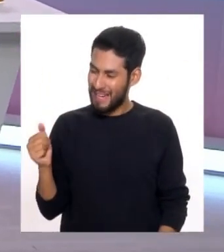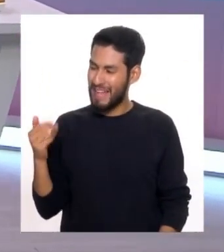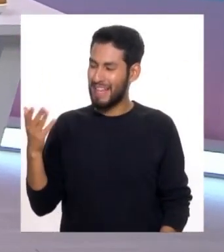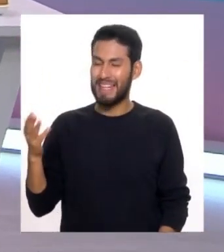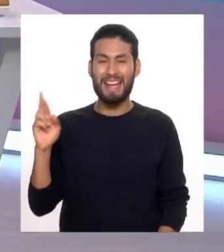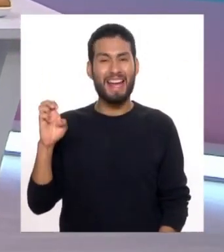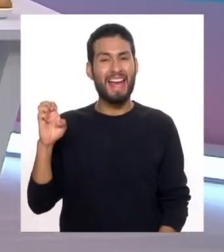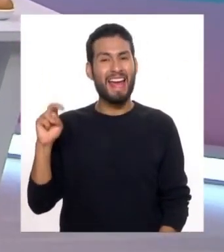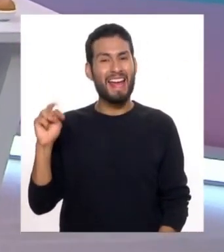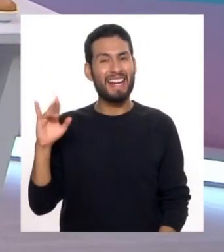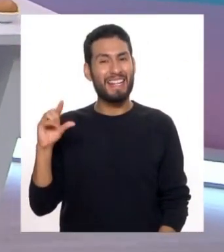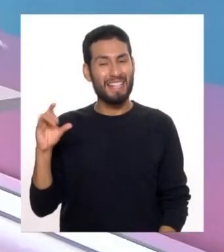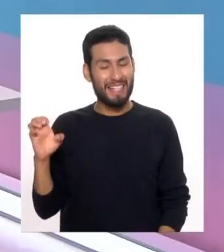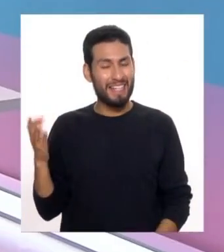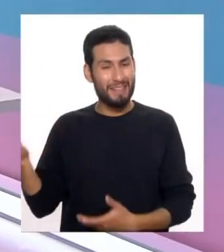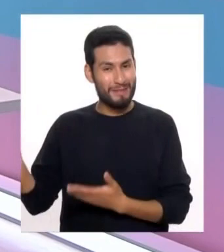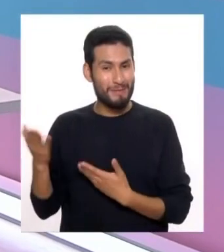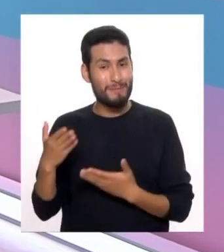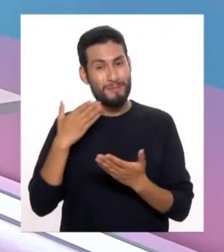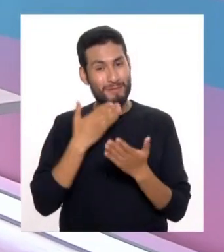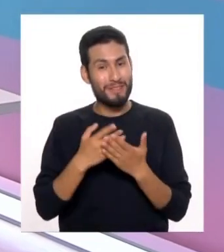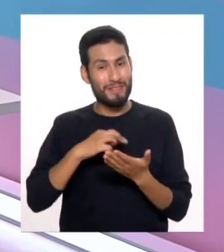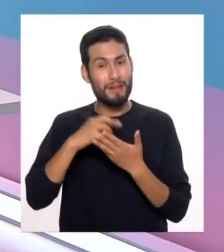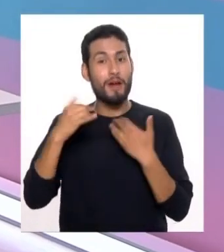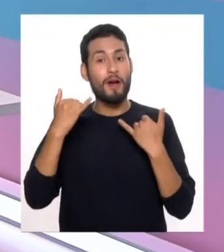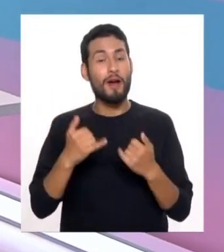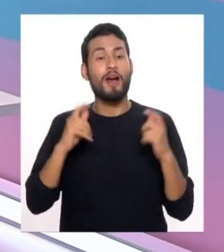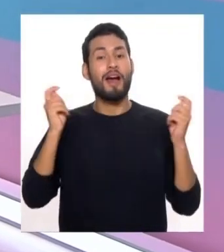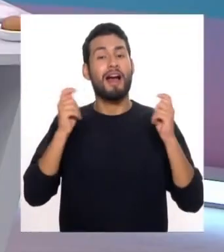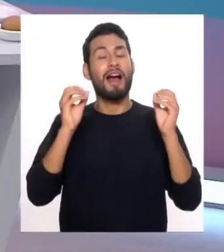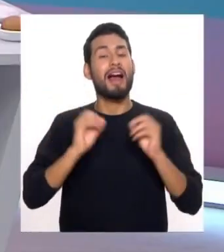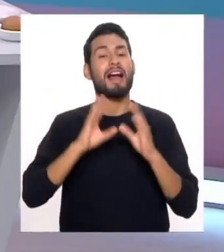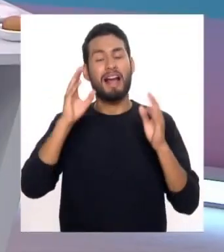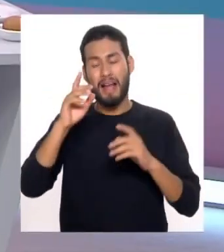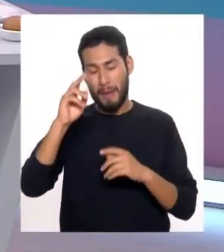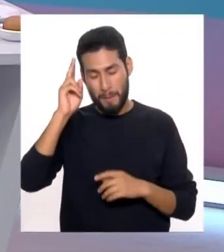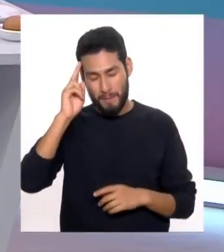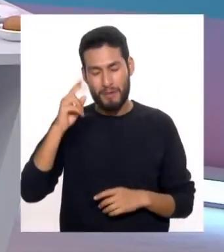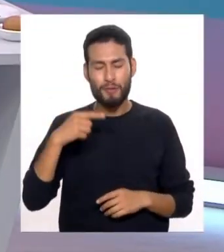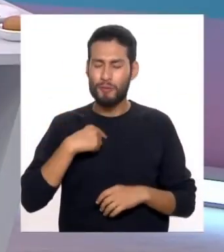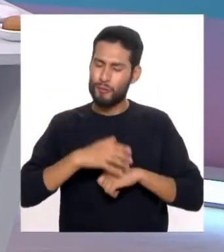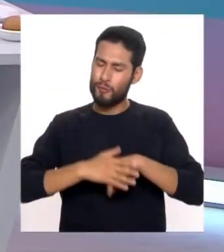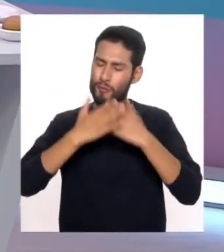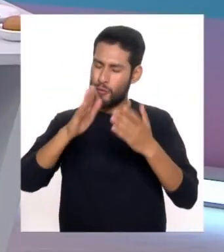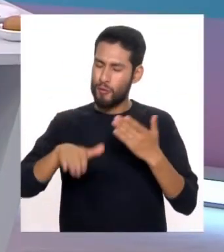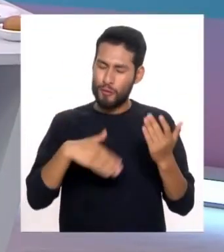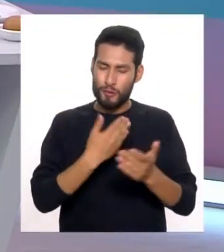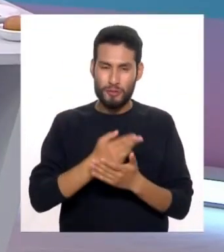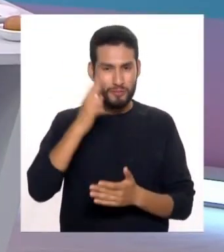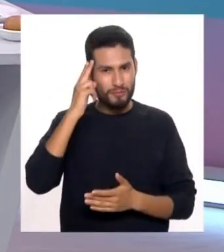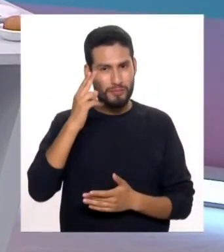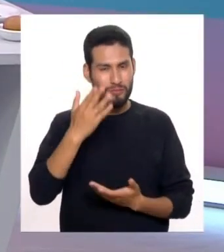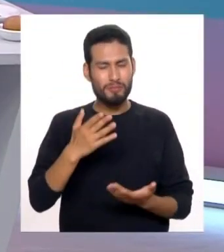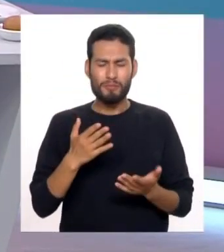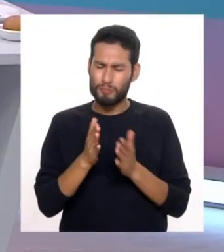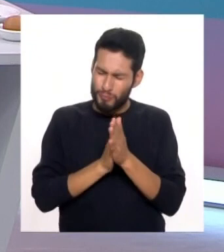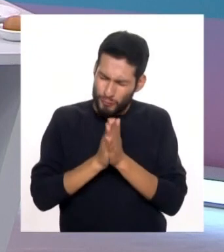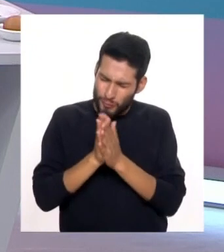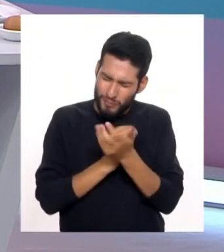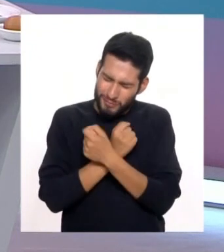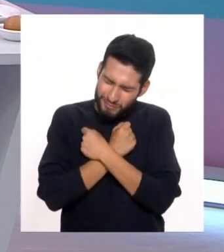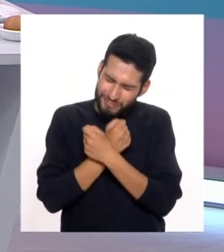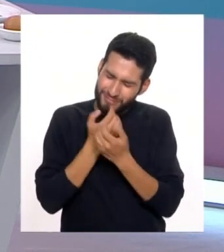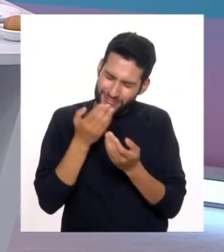al programa. Y hoy además estamos celebrando el Día del Maestro y quiero saludar especialmente a todos los maestros que con devoción y con amor